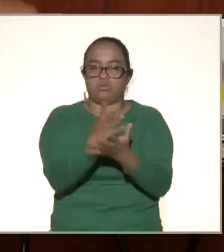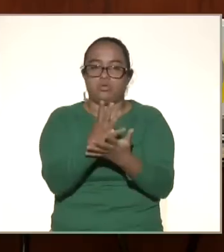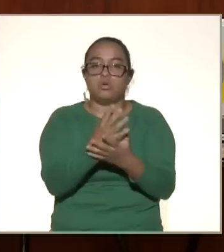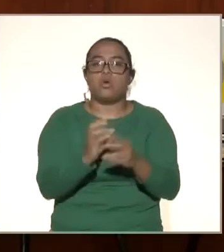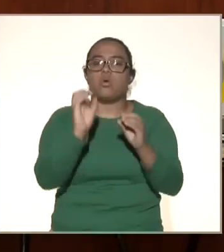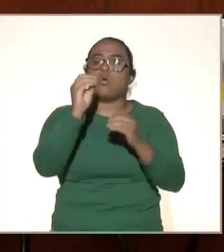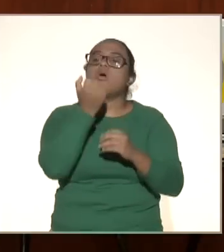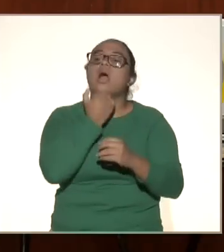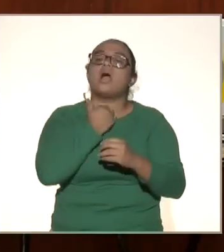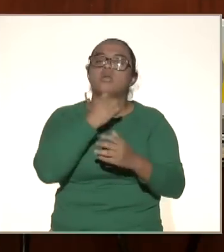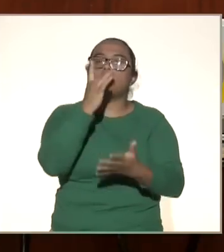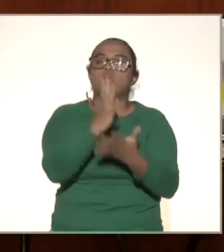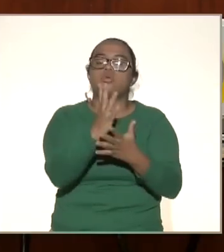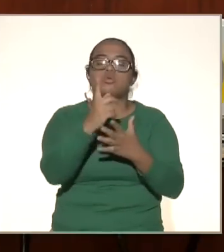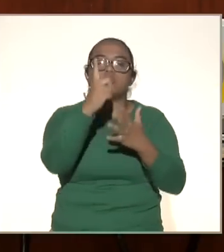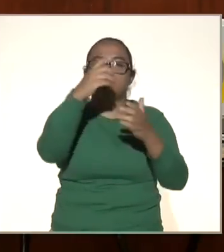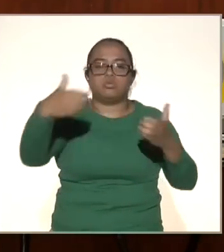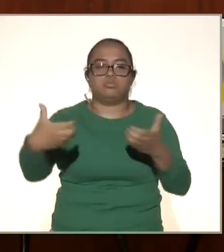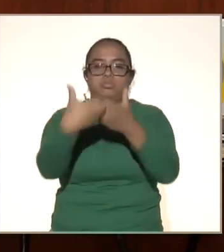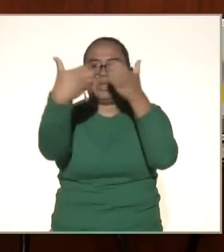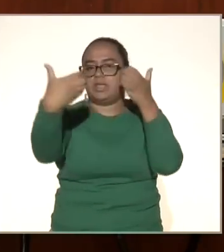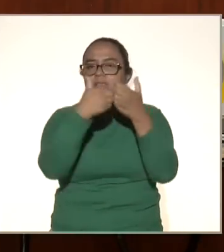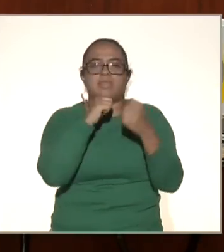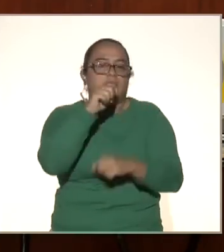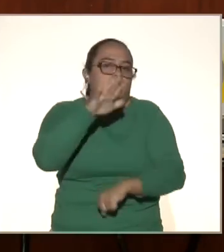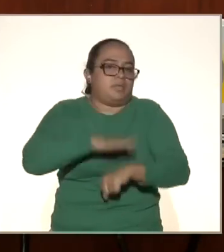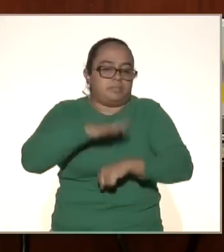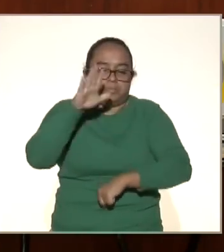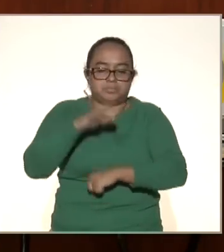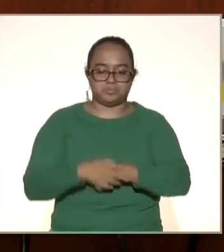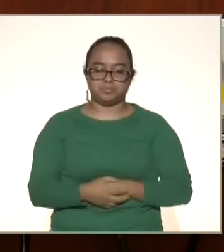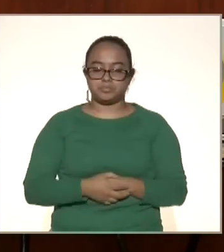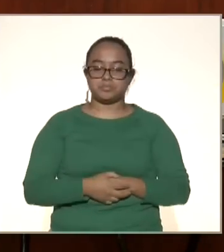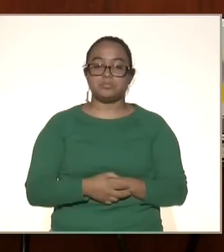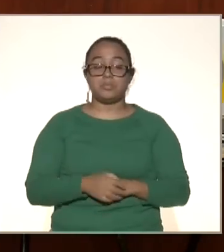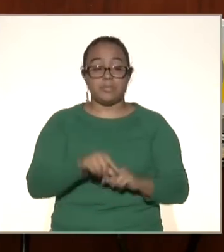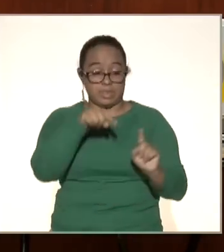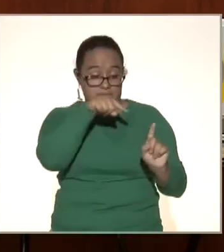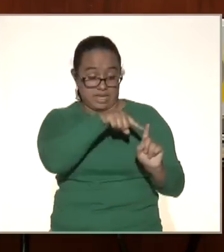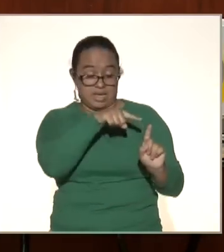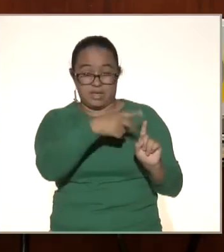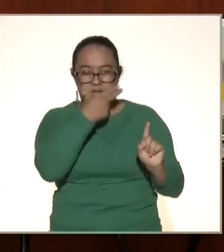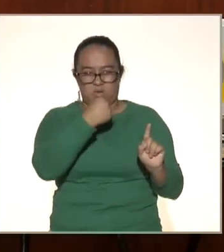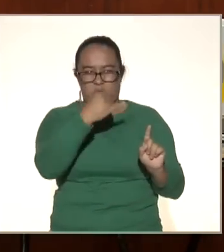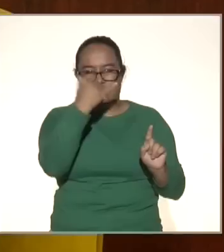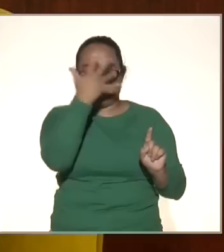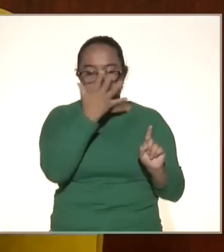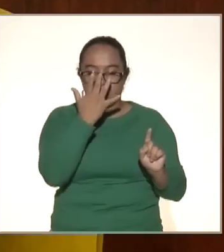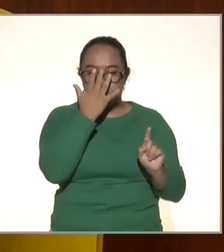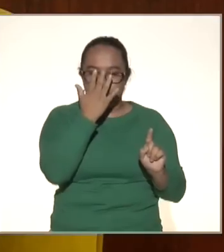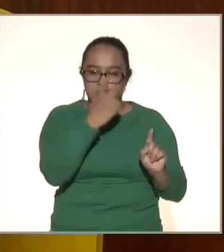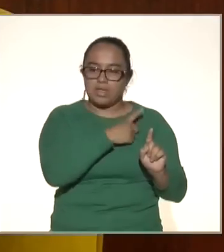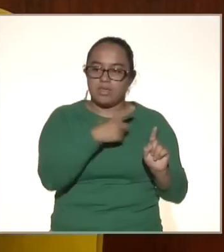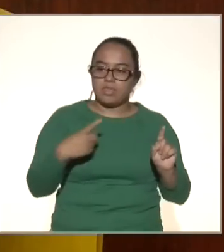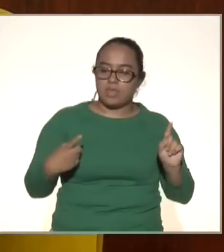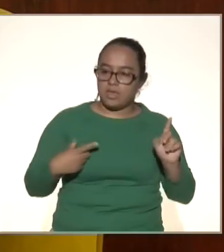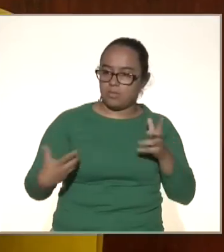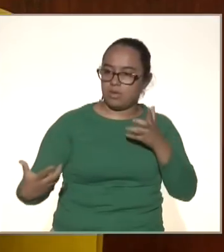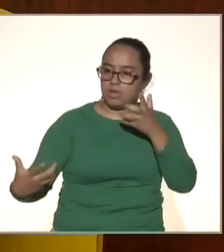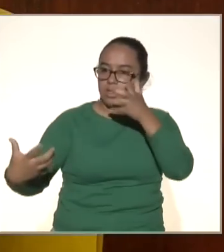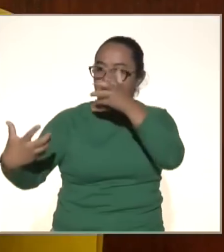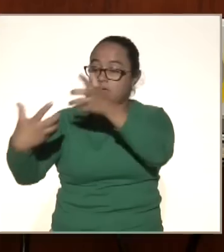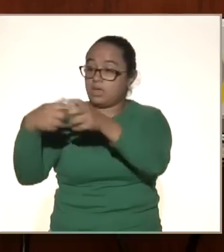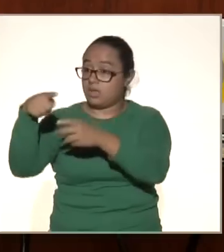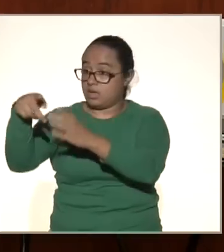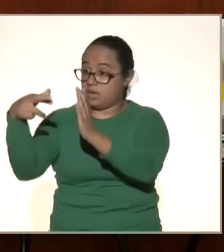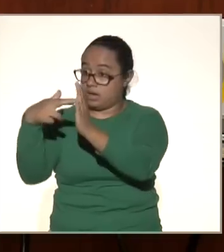para el brindis. Ajá. Y más bien, antes él tendría que adecuarse a la